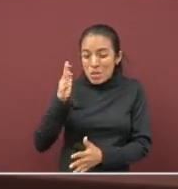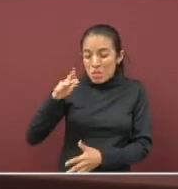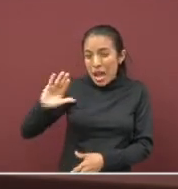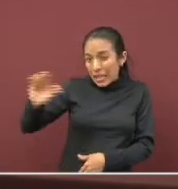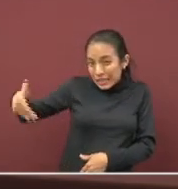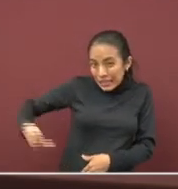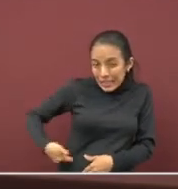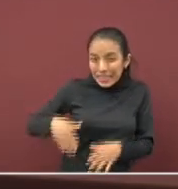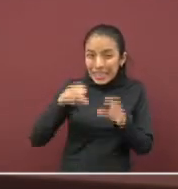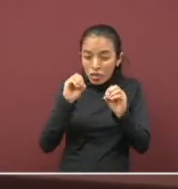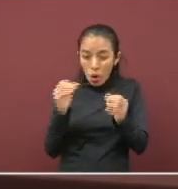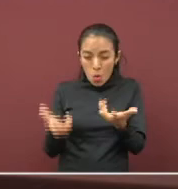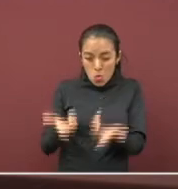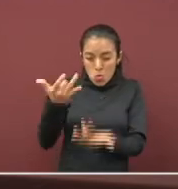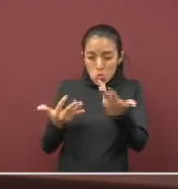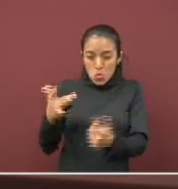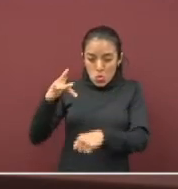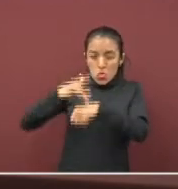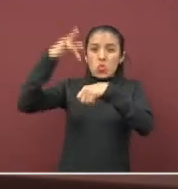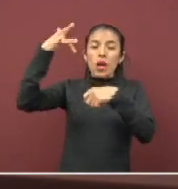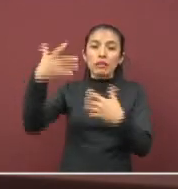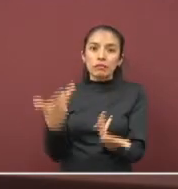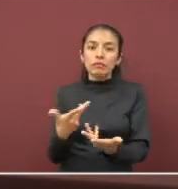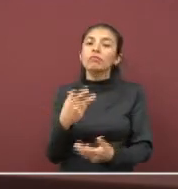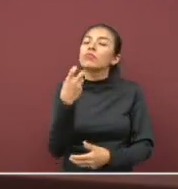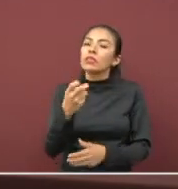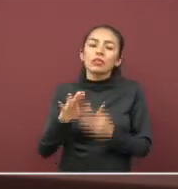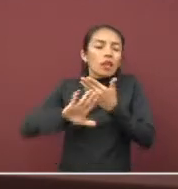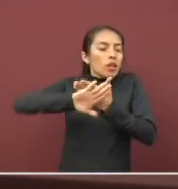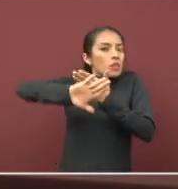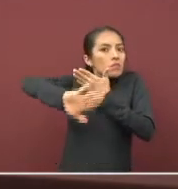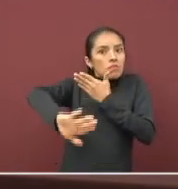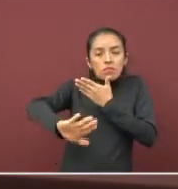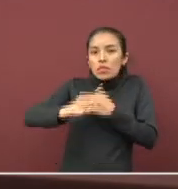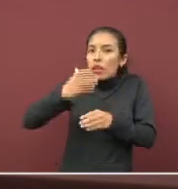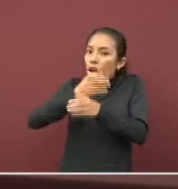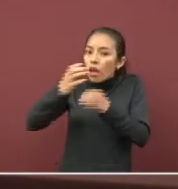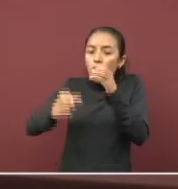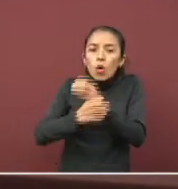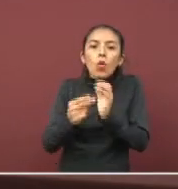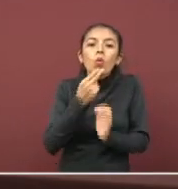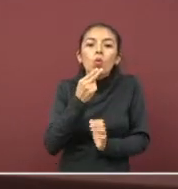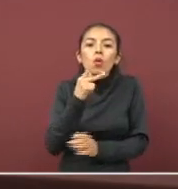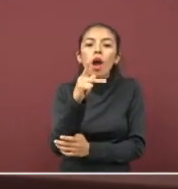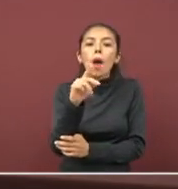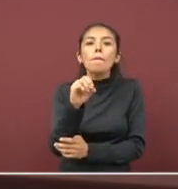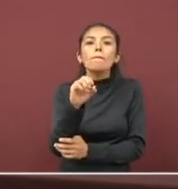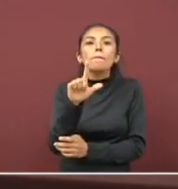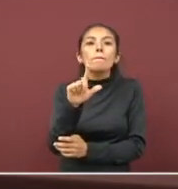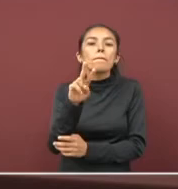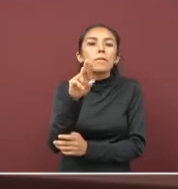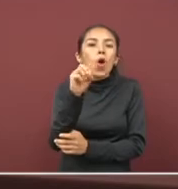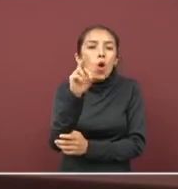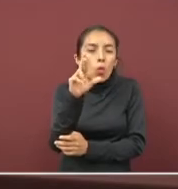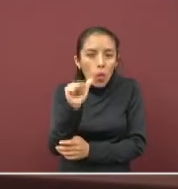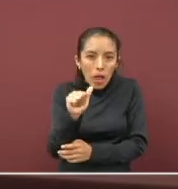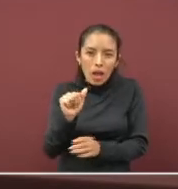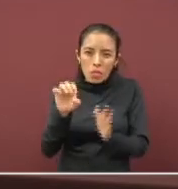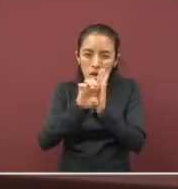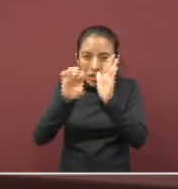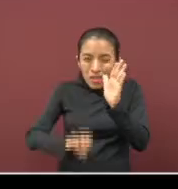se recomienda evitar contacto con objetos que contengan pólvora ya sea cohetes fuegos